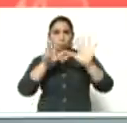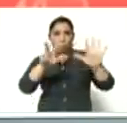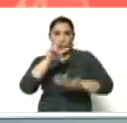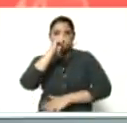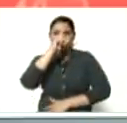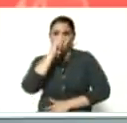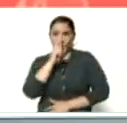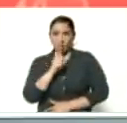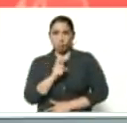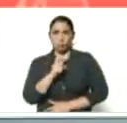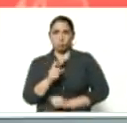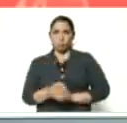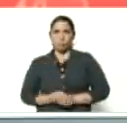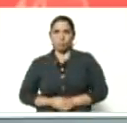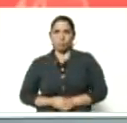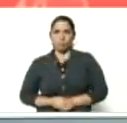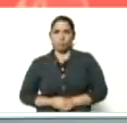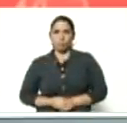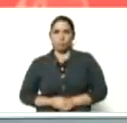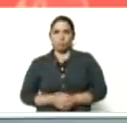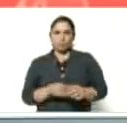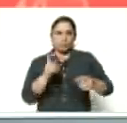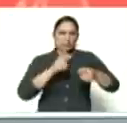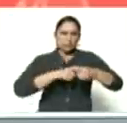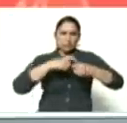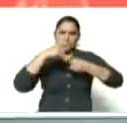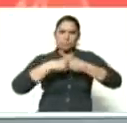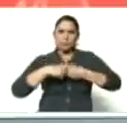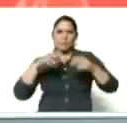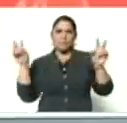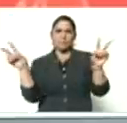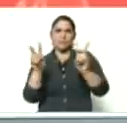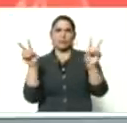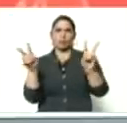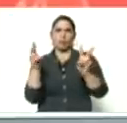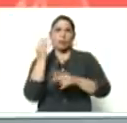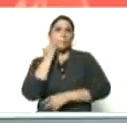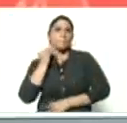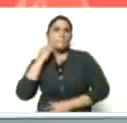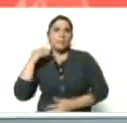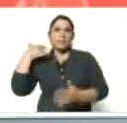8 años de acumulación de victorias, de experiencia.